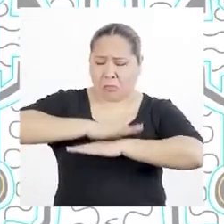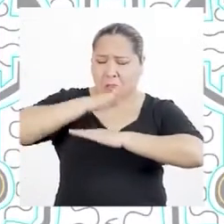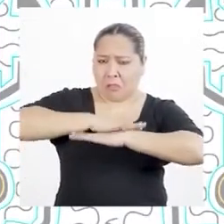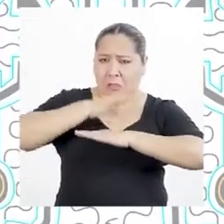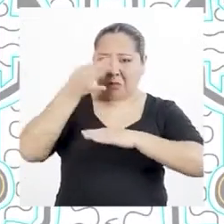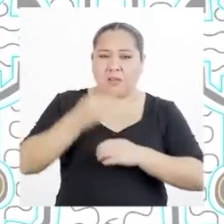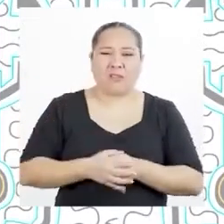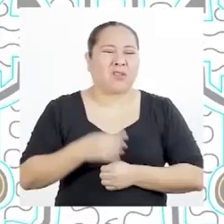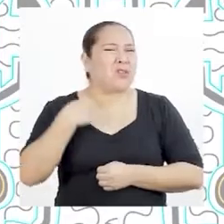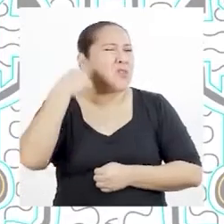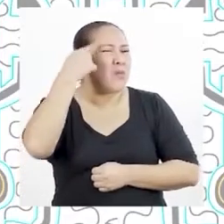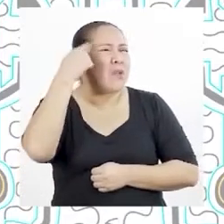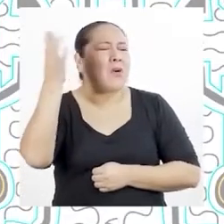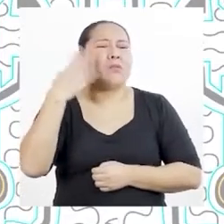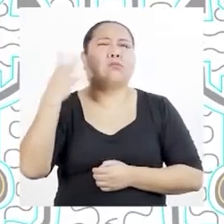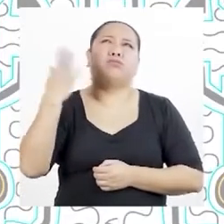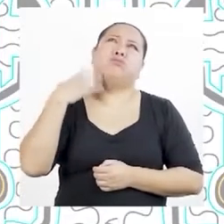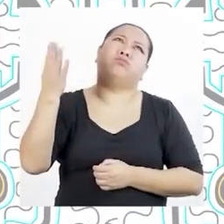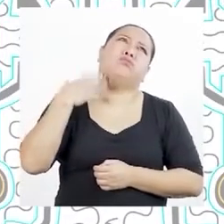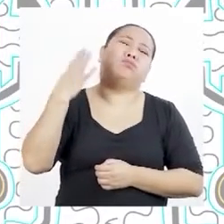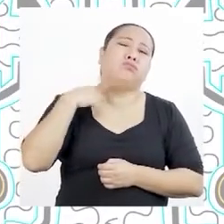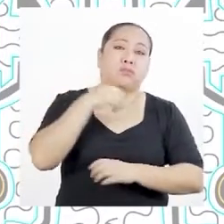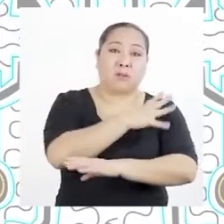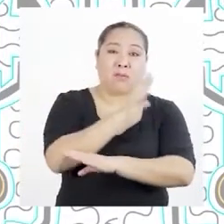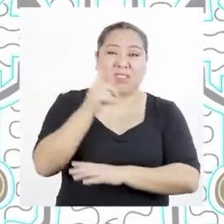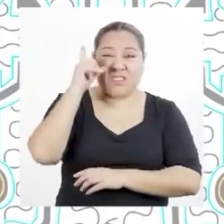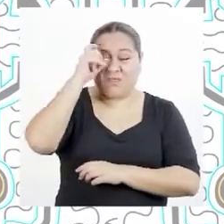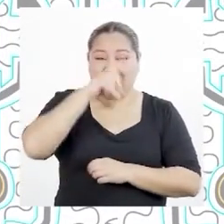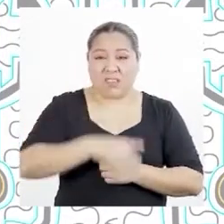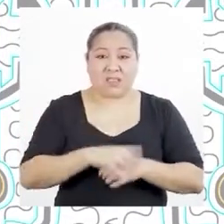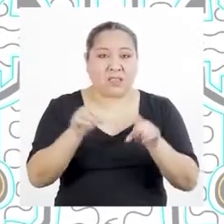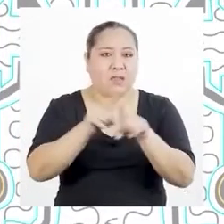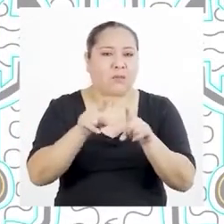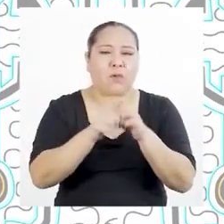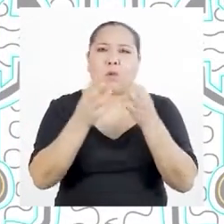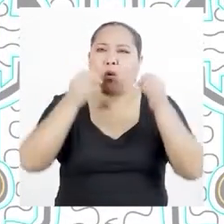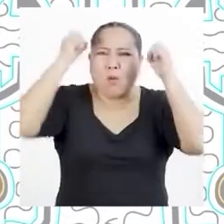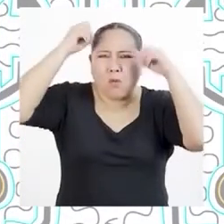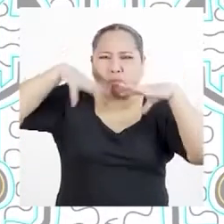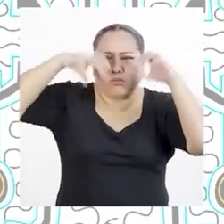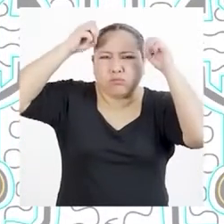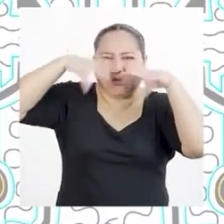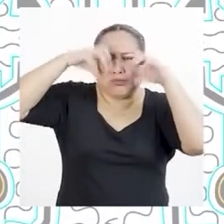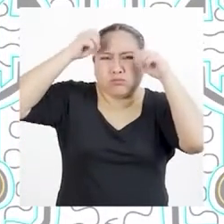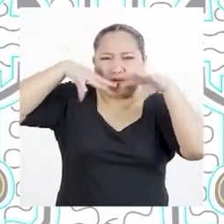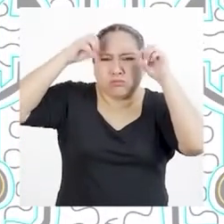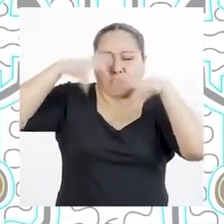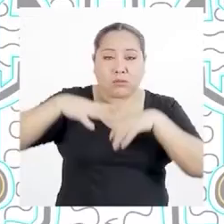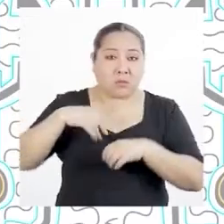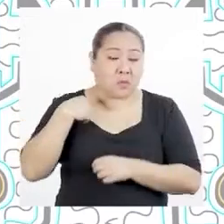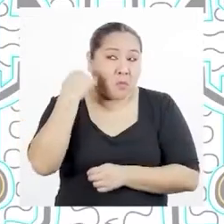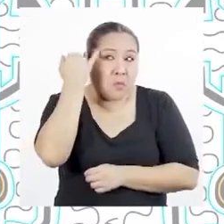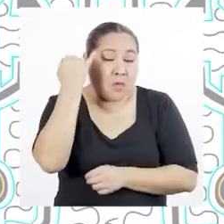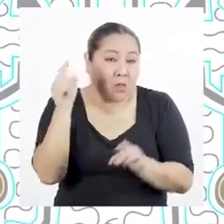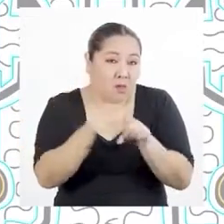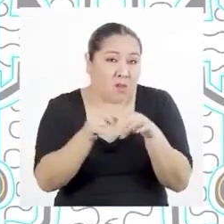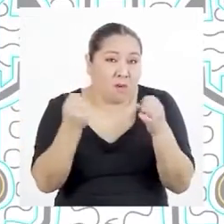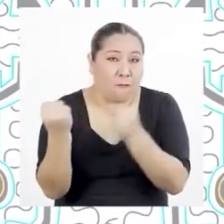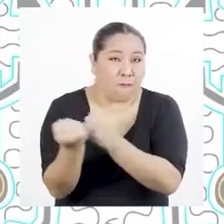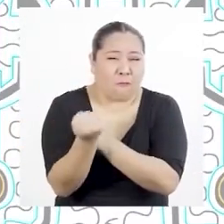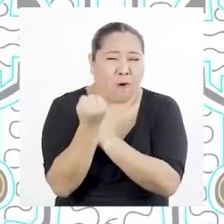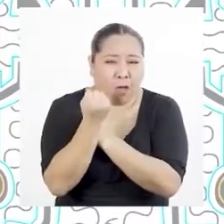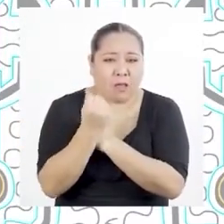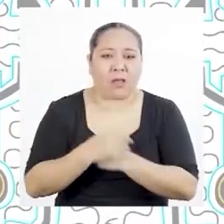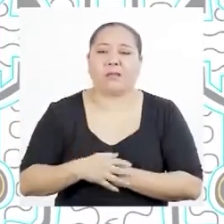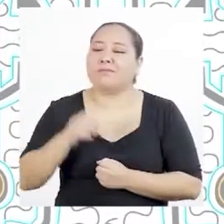que el calor de la Amazonía puede ser muy difícil. Y también hay muchas lluvias. Me imagino que también deben ser fuertes.